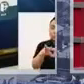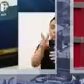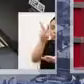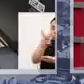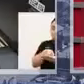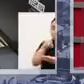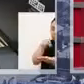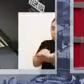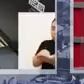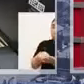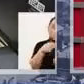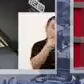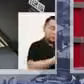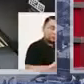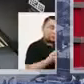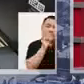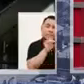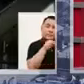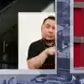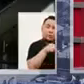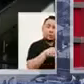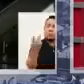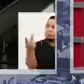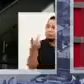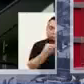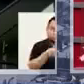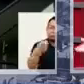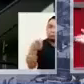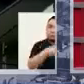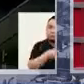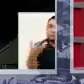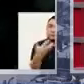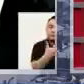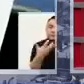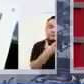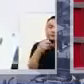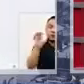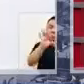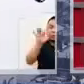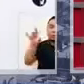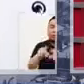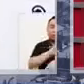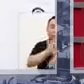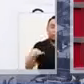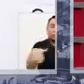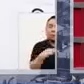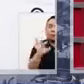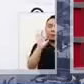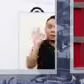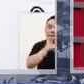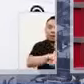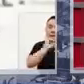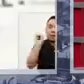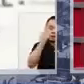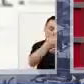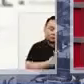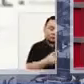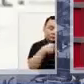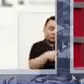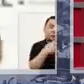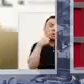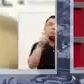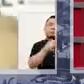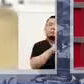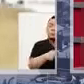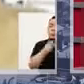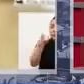Bueno, sería también hacer una conjetura tremenda esta pregunta, pero te la voy a hacer. Si no hubiese habido esto, ¿Castillo hubiese pasado